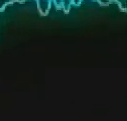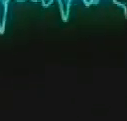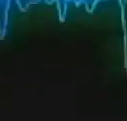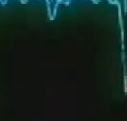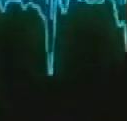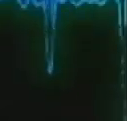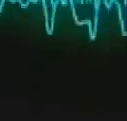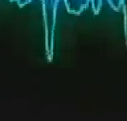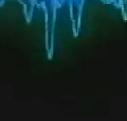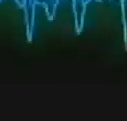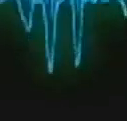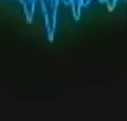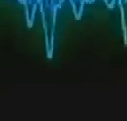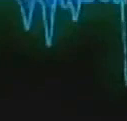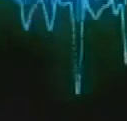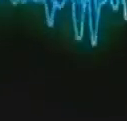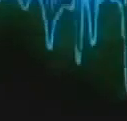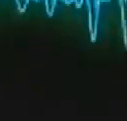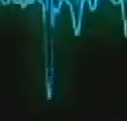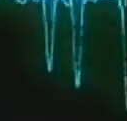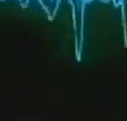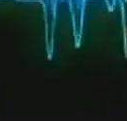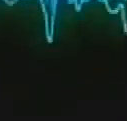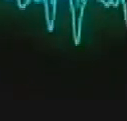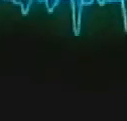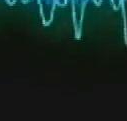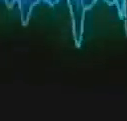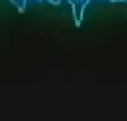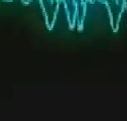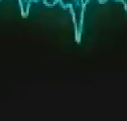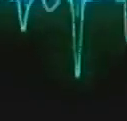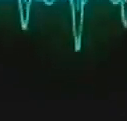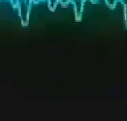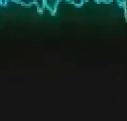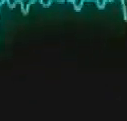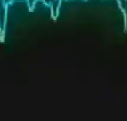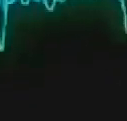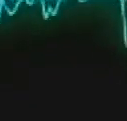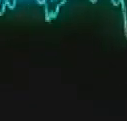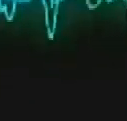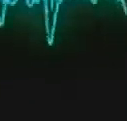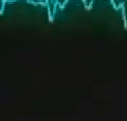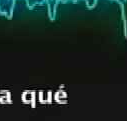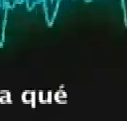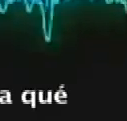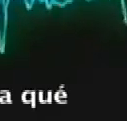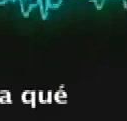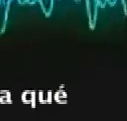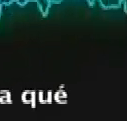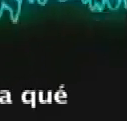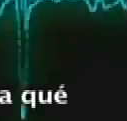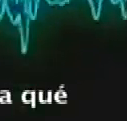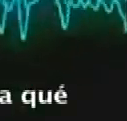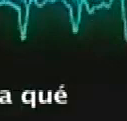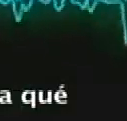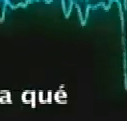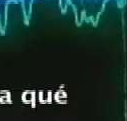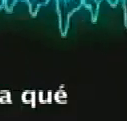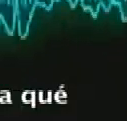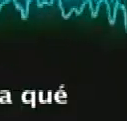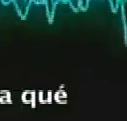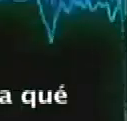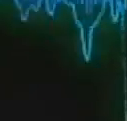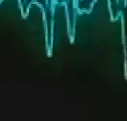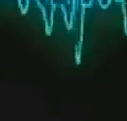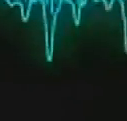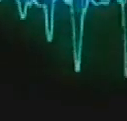vida, una sola raíz, un solo empeño. Hugo Rafael Chávez. Más o menos, ¿a qué distancia está ubicado